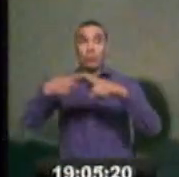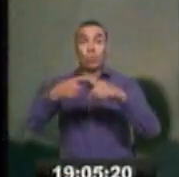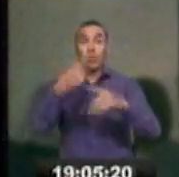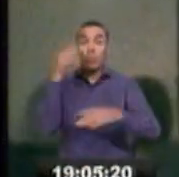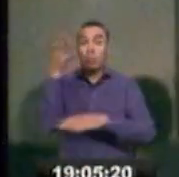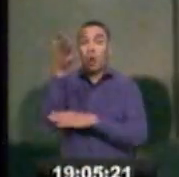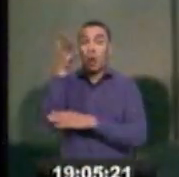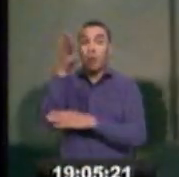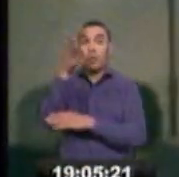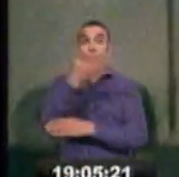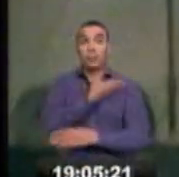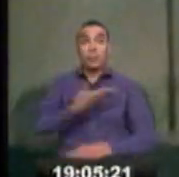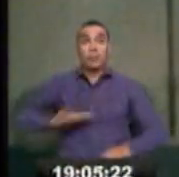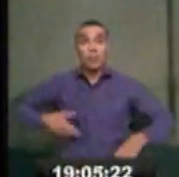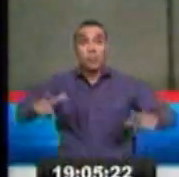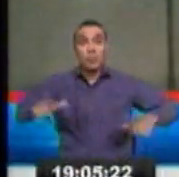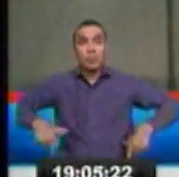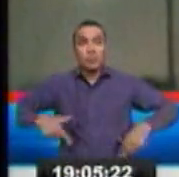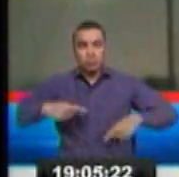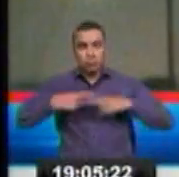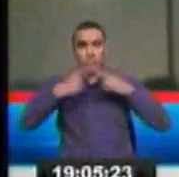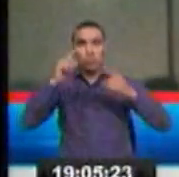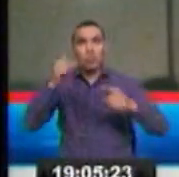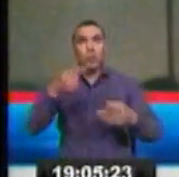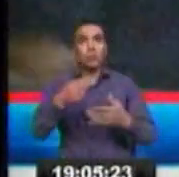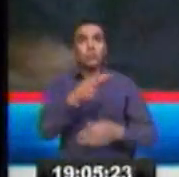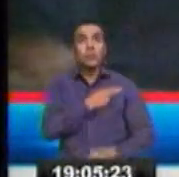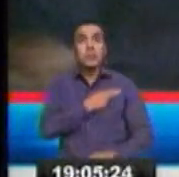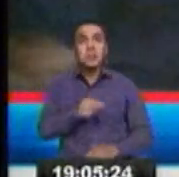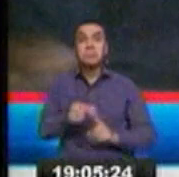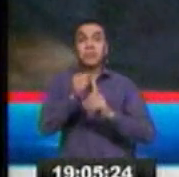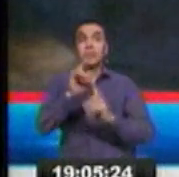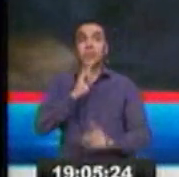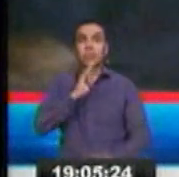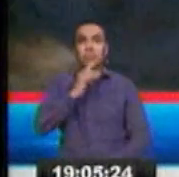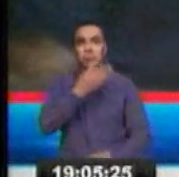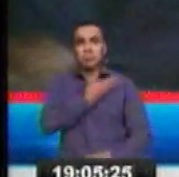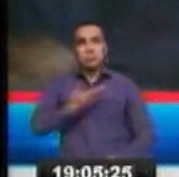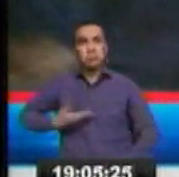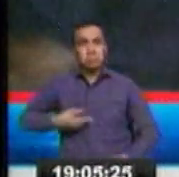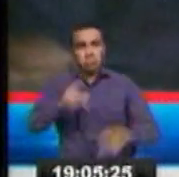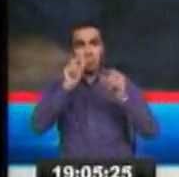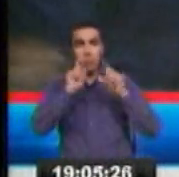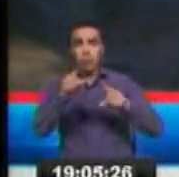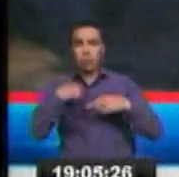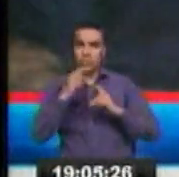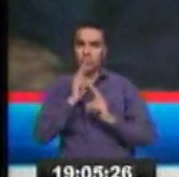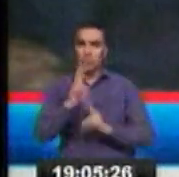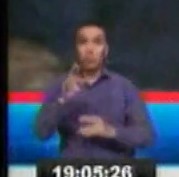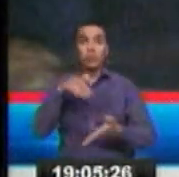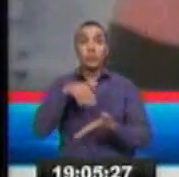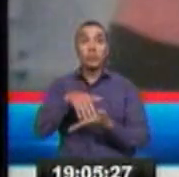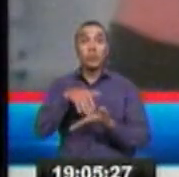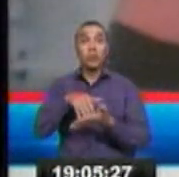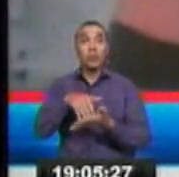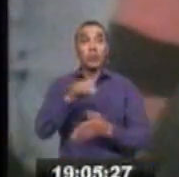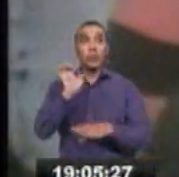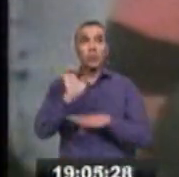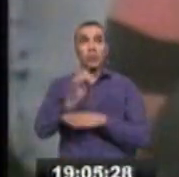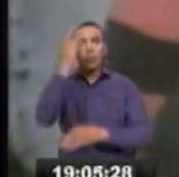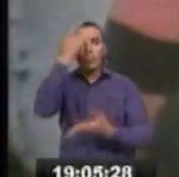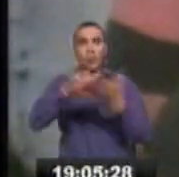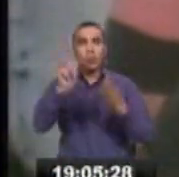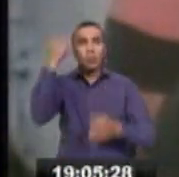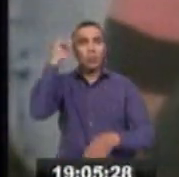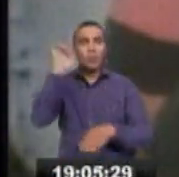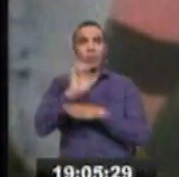conferencia magistral que el presidente Lenín Moreno ofreció en Harvard. El mandatario respondió a varias preguntas de estudiantes ecuatorianos. ¿Por qué el Estado